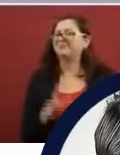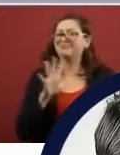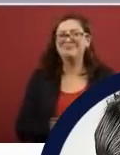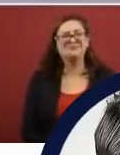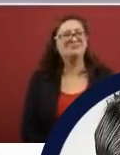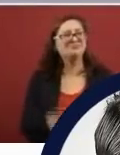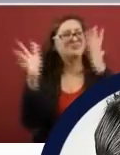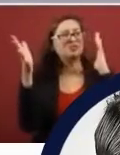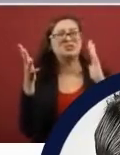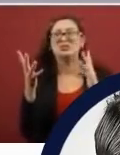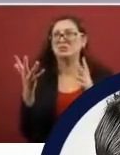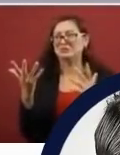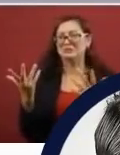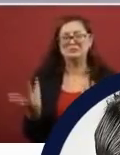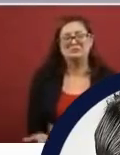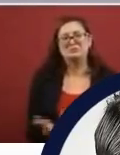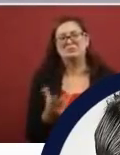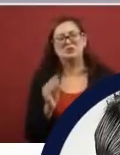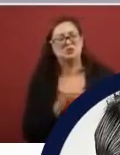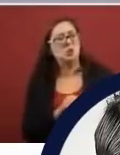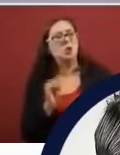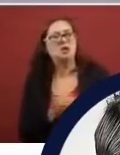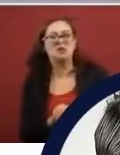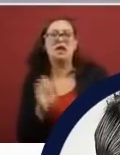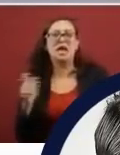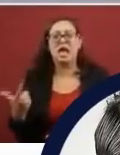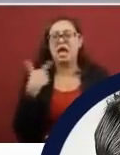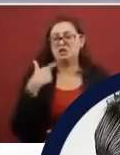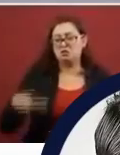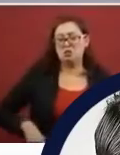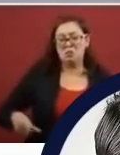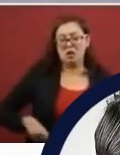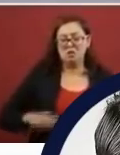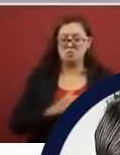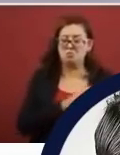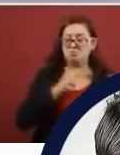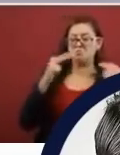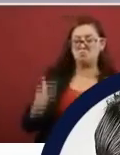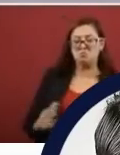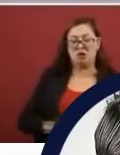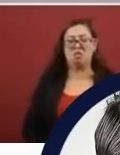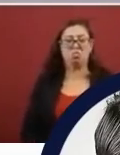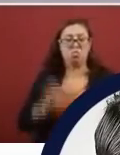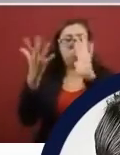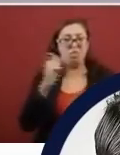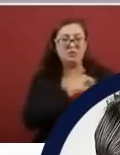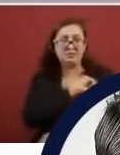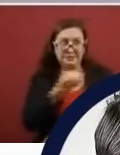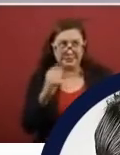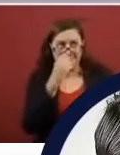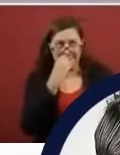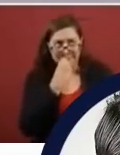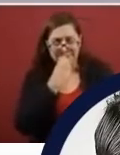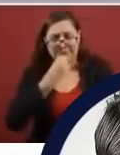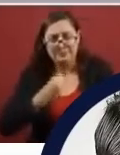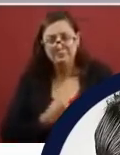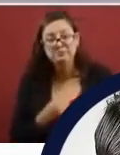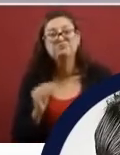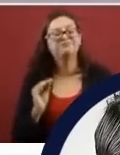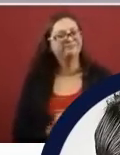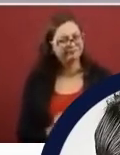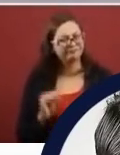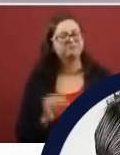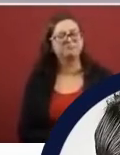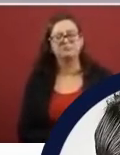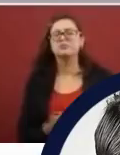los tribunales. Es un riesgo, no estoy diciendo que esté mal, hay investigaciones que lo van a sostener, pero el riesgo es perfecto, no tener inversión en